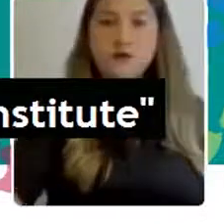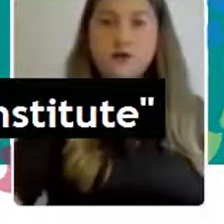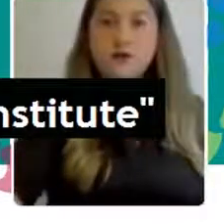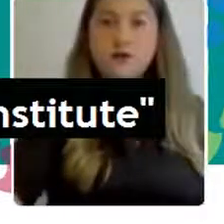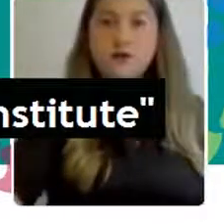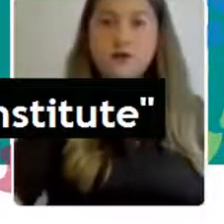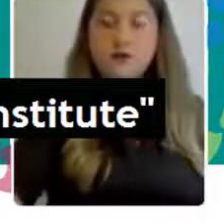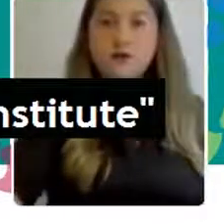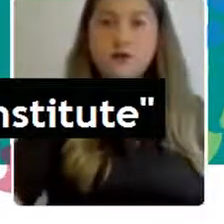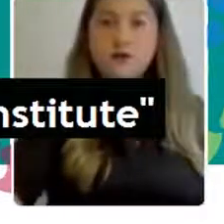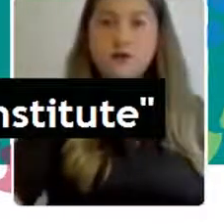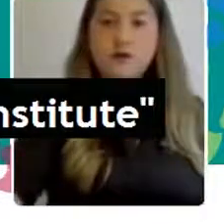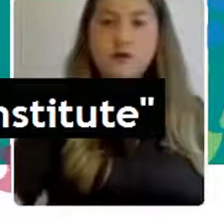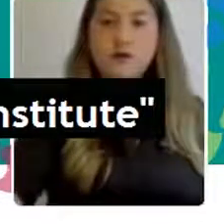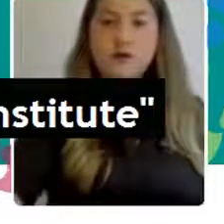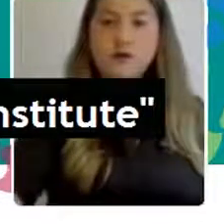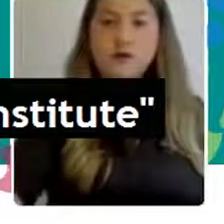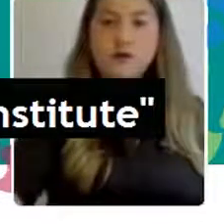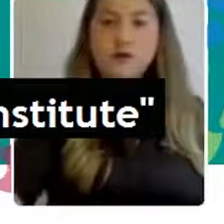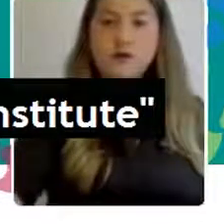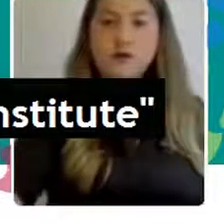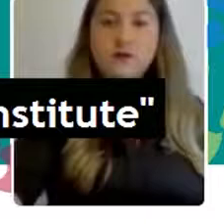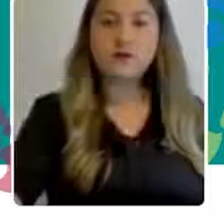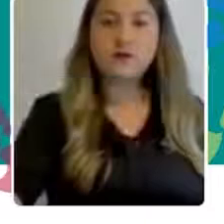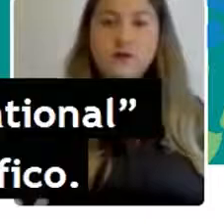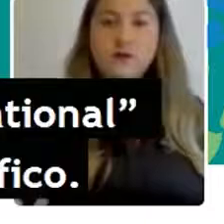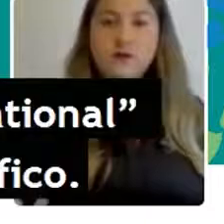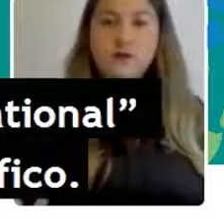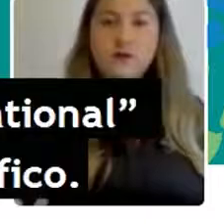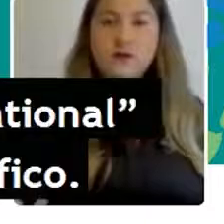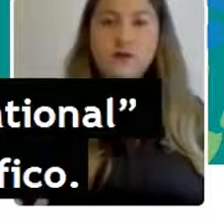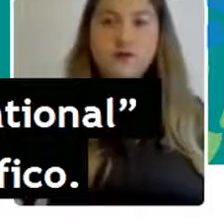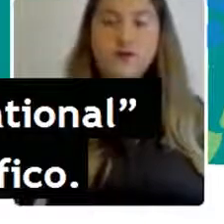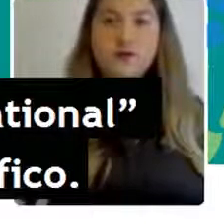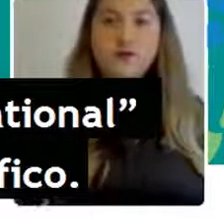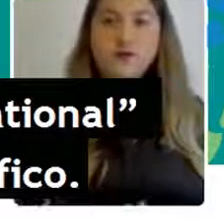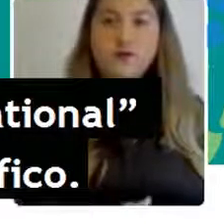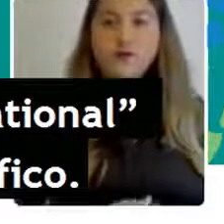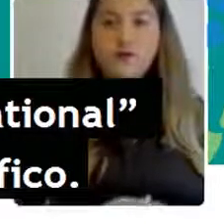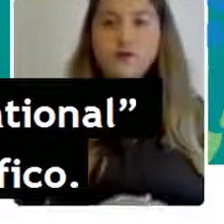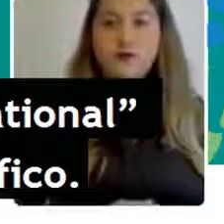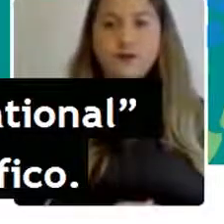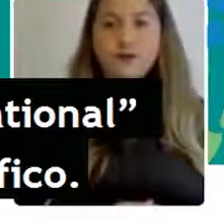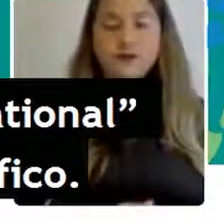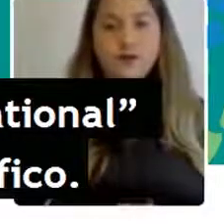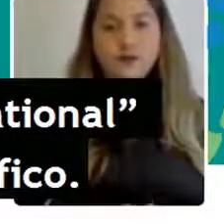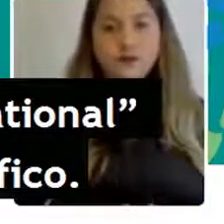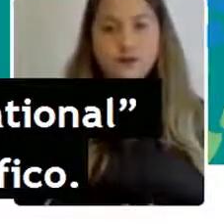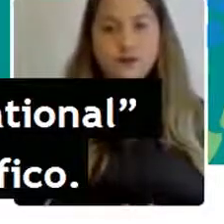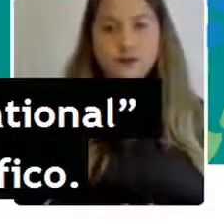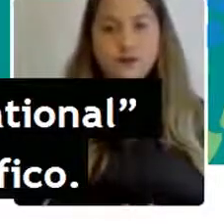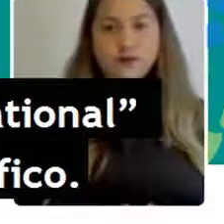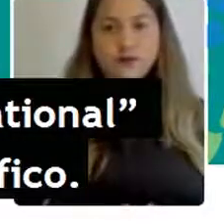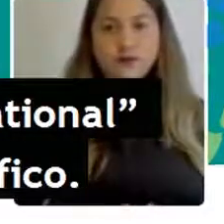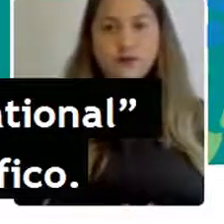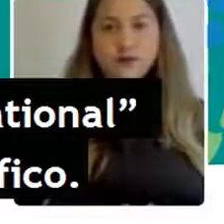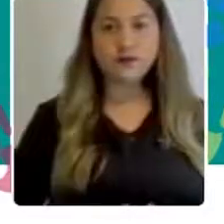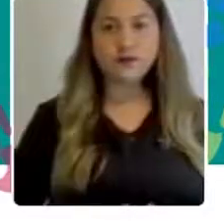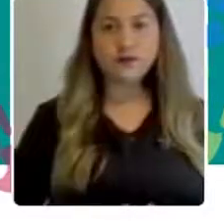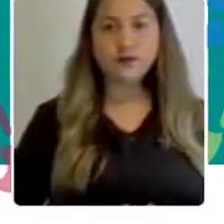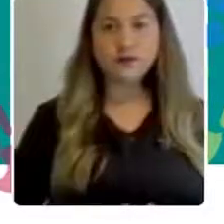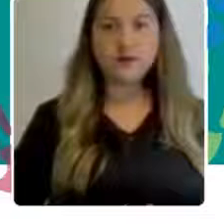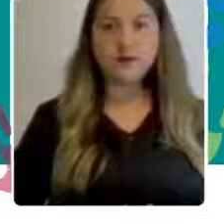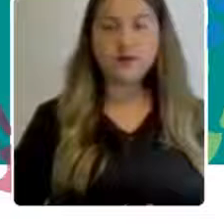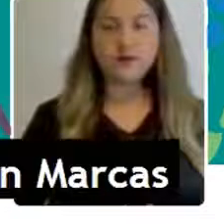Ginebra para la elaboración, para asistir a cursos, de Health Technology Assessment International y del Foro de Cooperación del